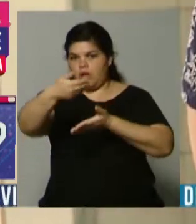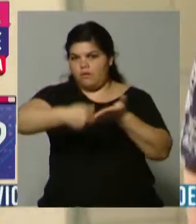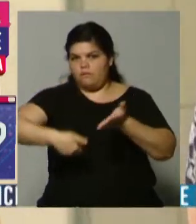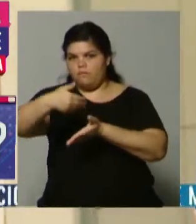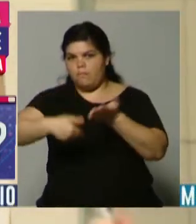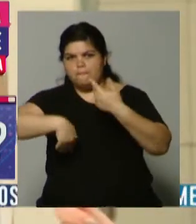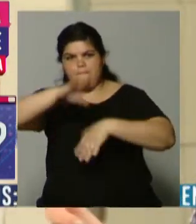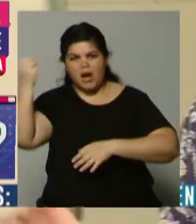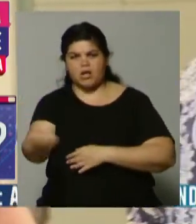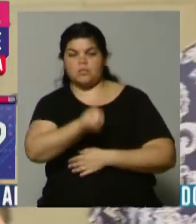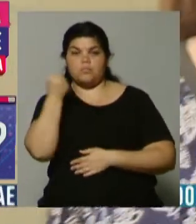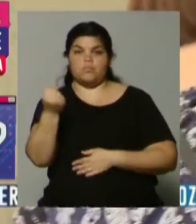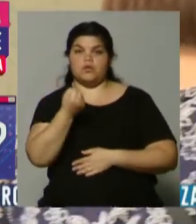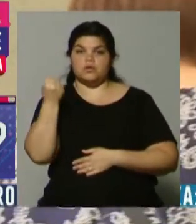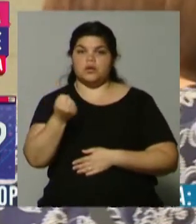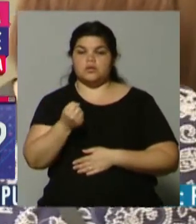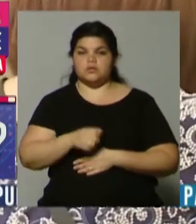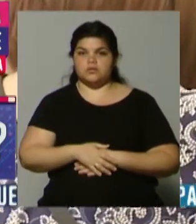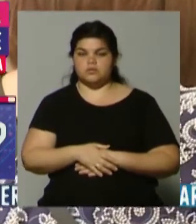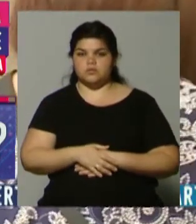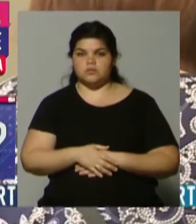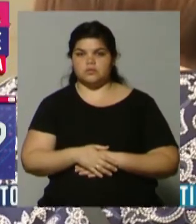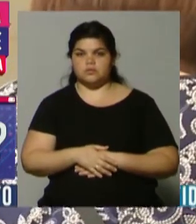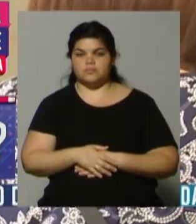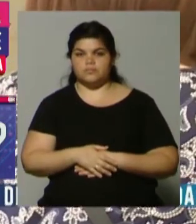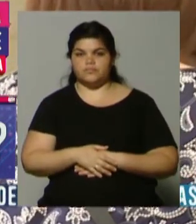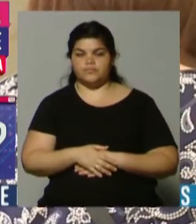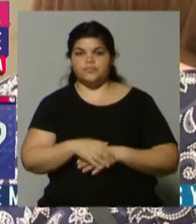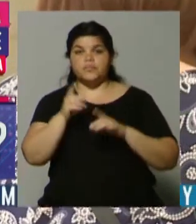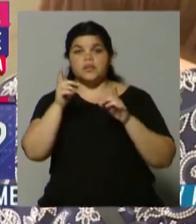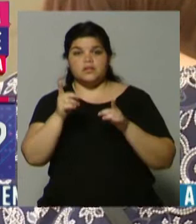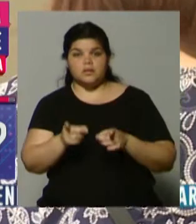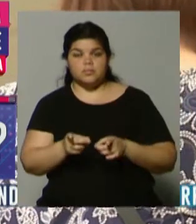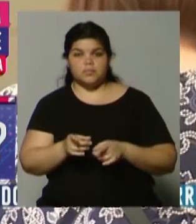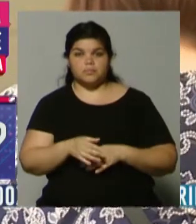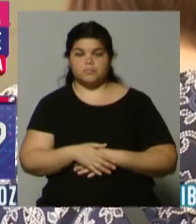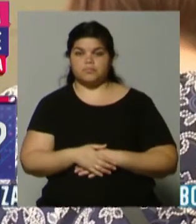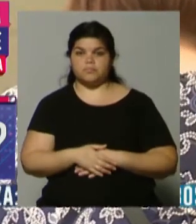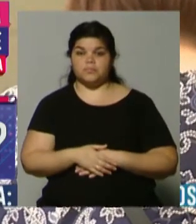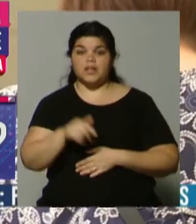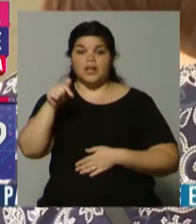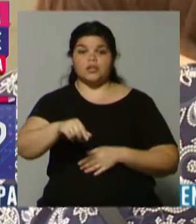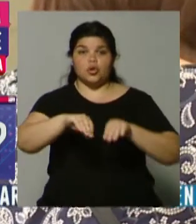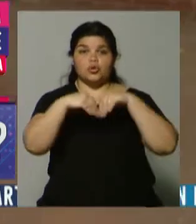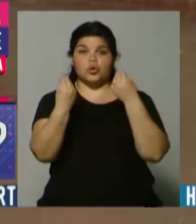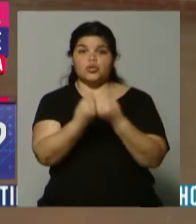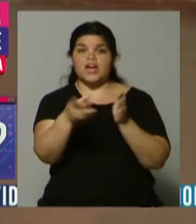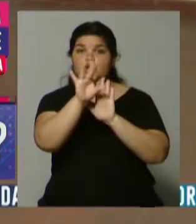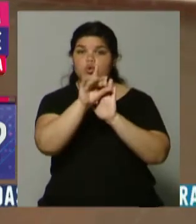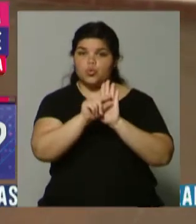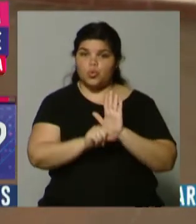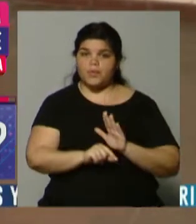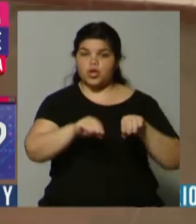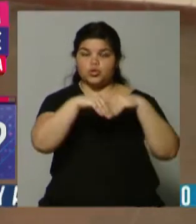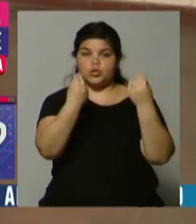la provincia, son los de mejor imagen, y este resultado tiene que ver con eso, es combinación